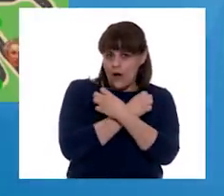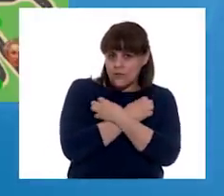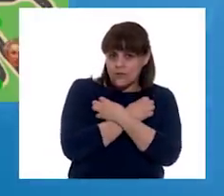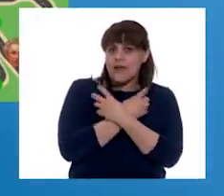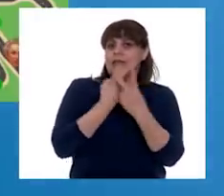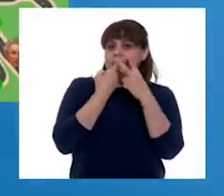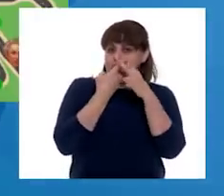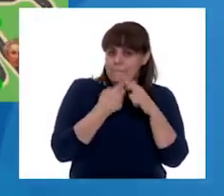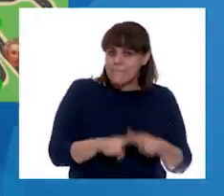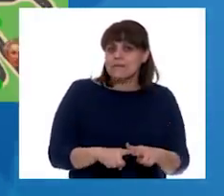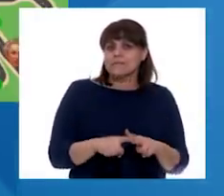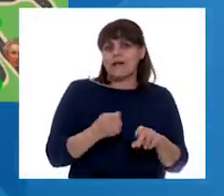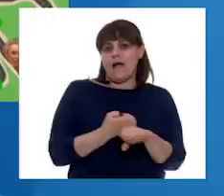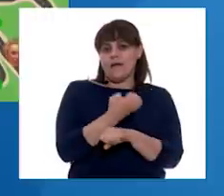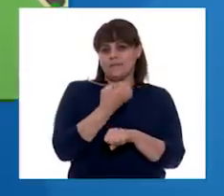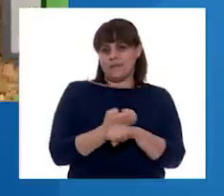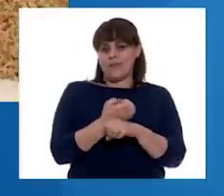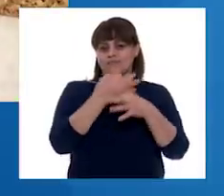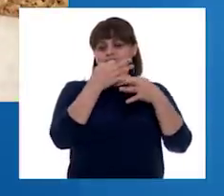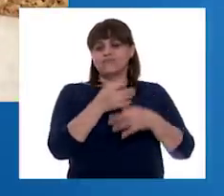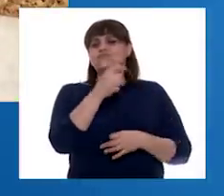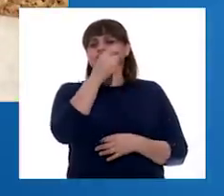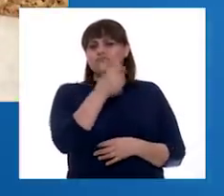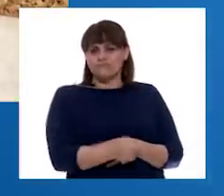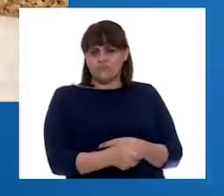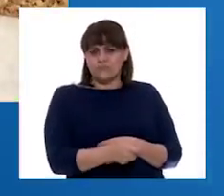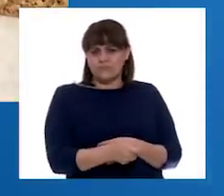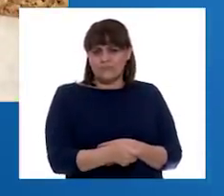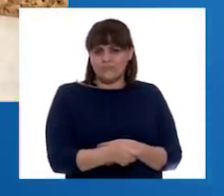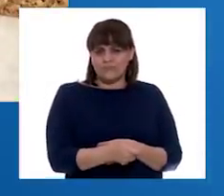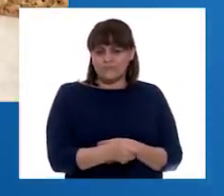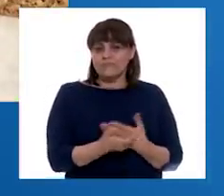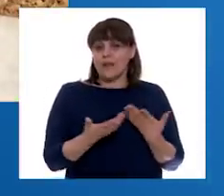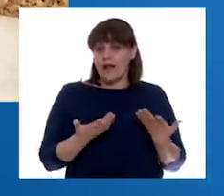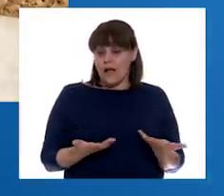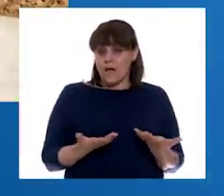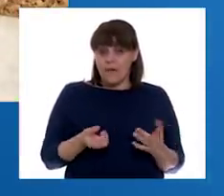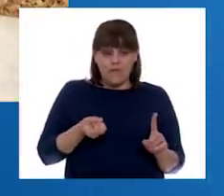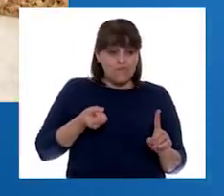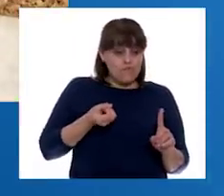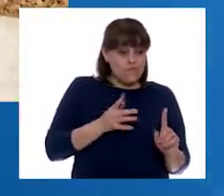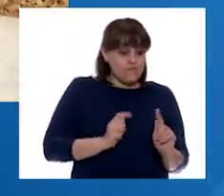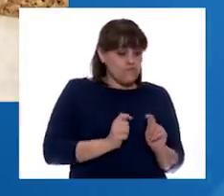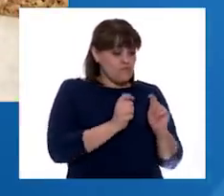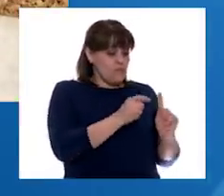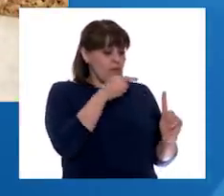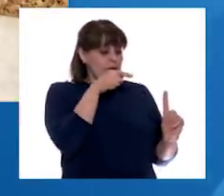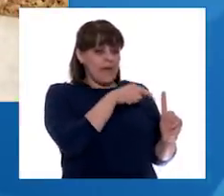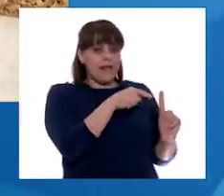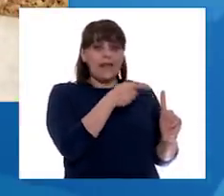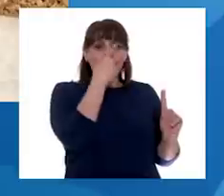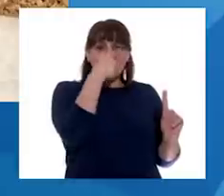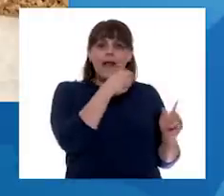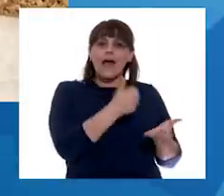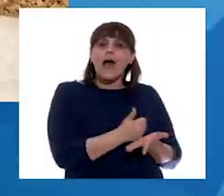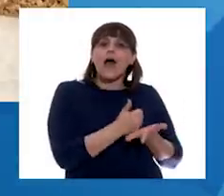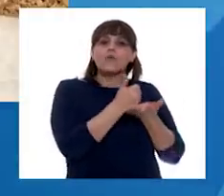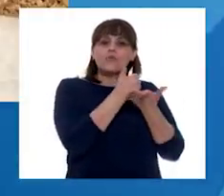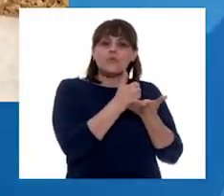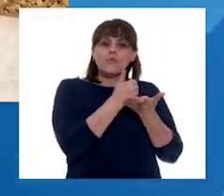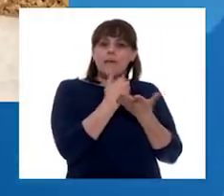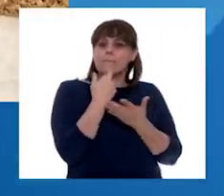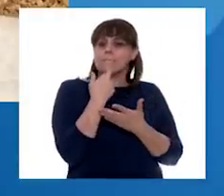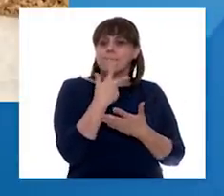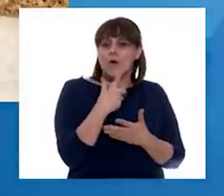de la figura del Estado. Además, nombrarían a un individuo capaz de afianzar el nacionalismo. Así